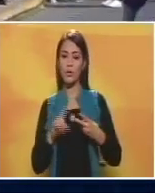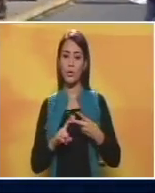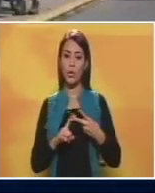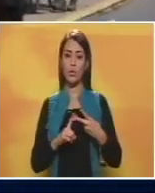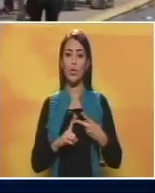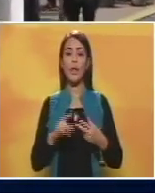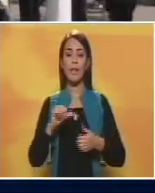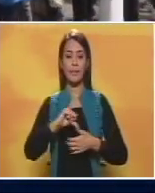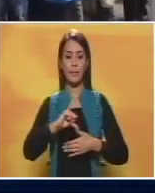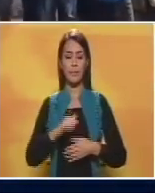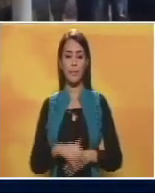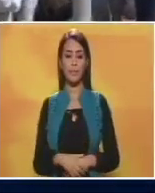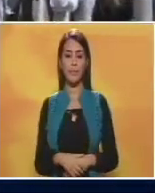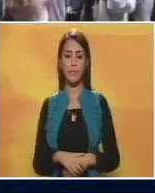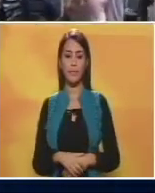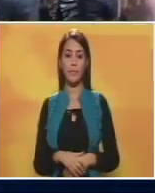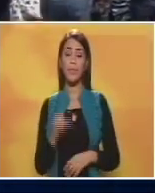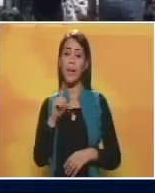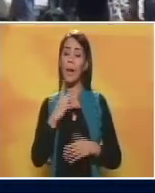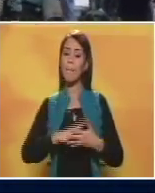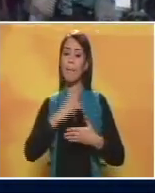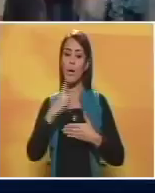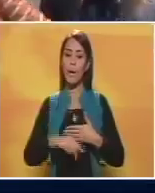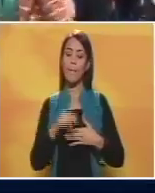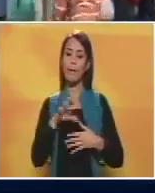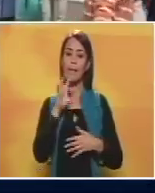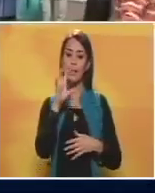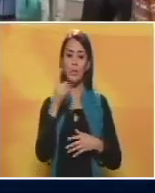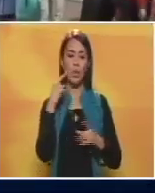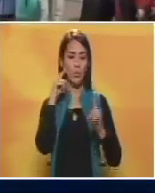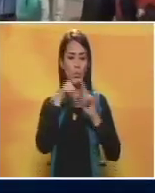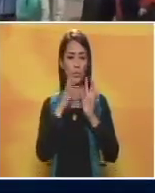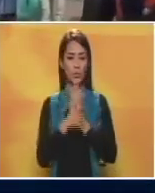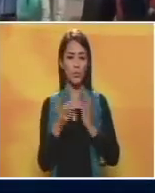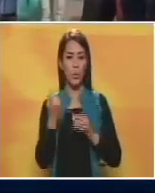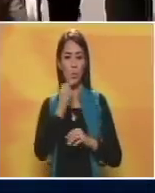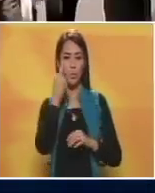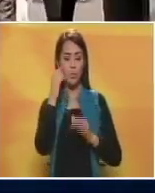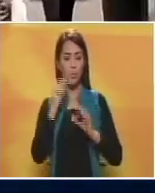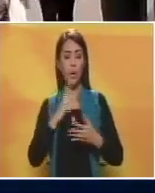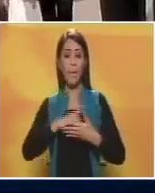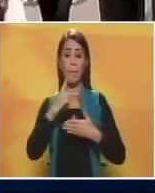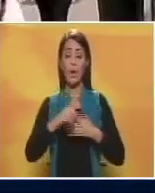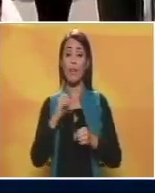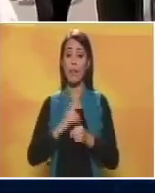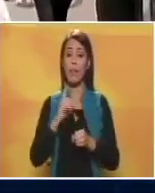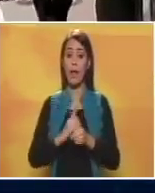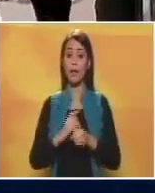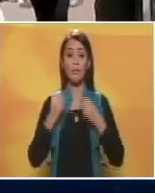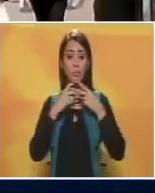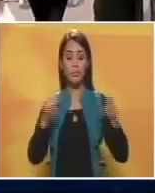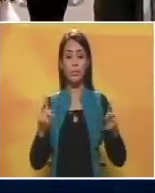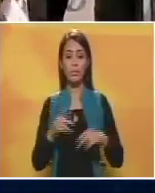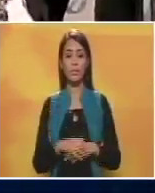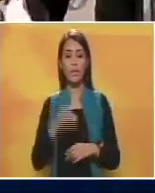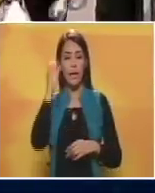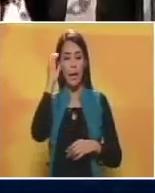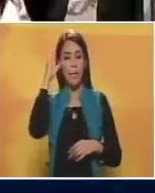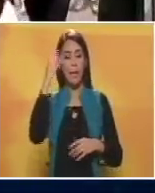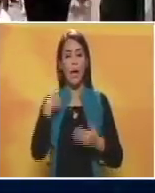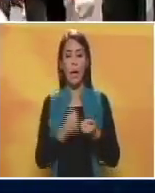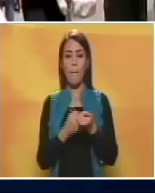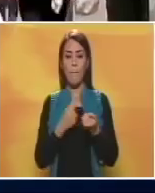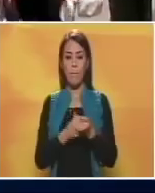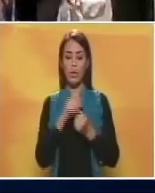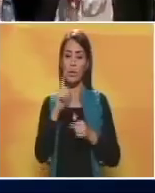Centroamérica. El programa está adaptado a cada nación en cuanto a los objetivos de búsqueda y publicación de datos, creación de capacidades, apoyo